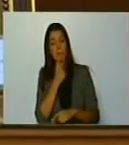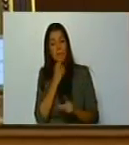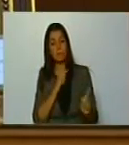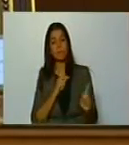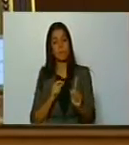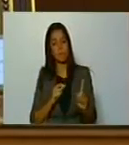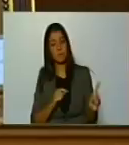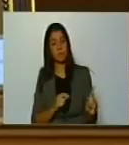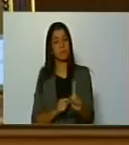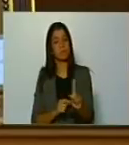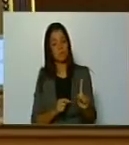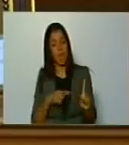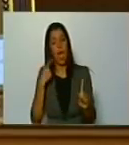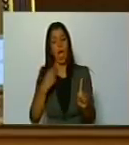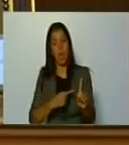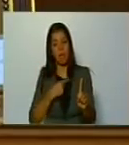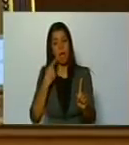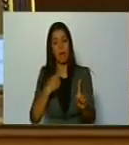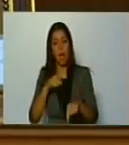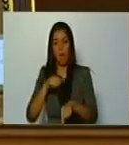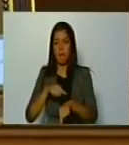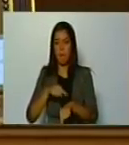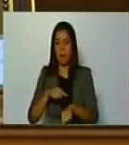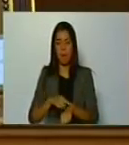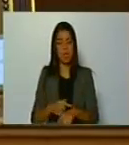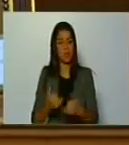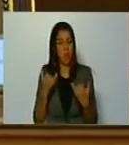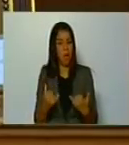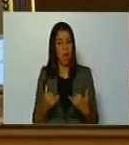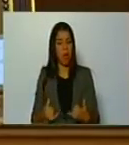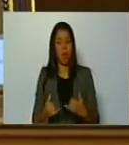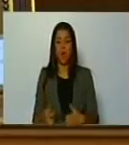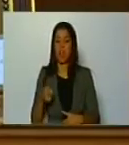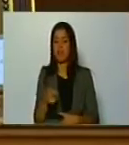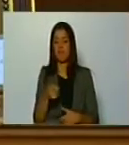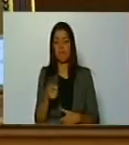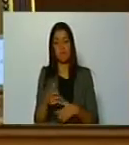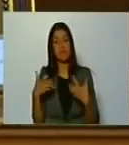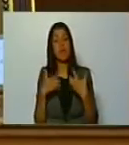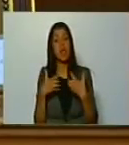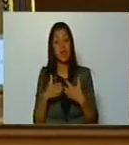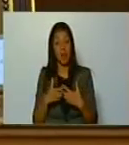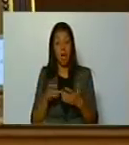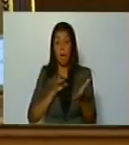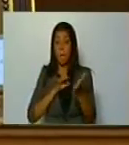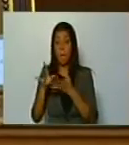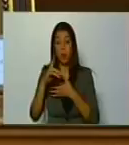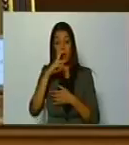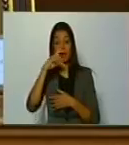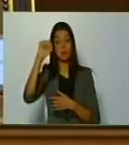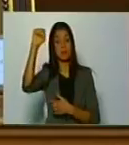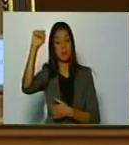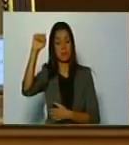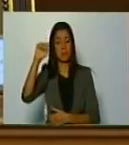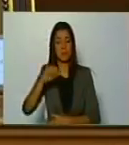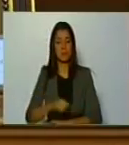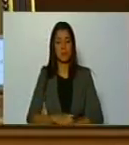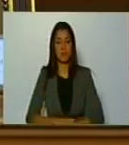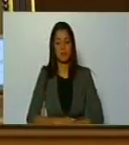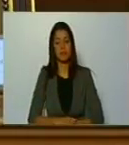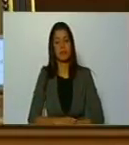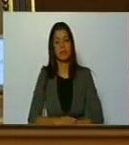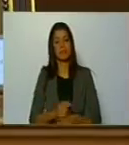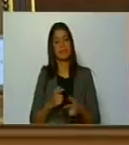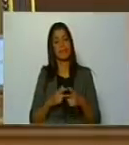Guevara diciendo: es la hora cero, no hay vuelta atrás, hasta la salida de este gobierno. Así